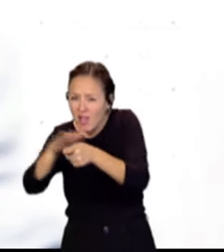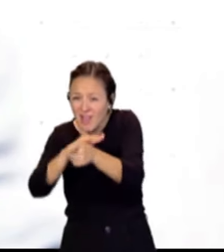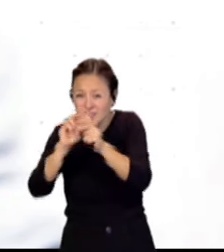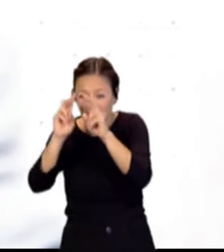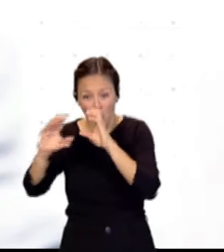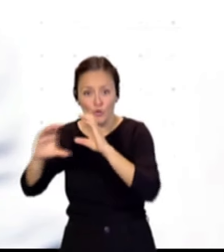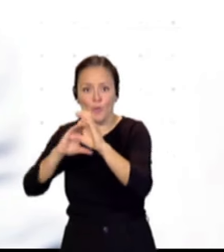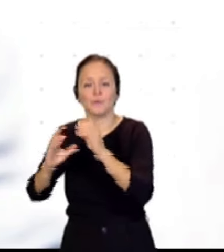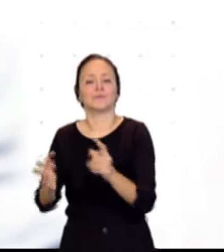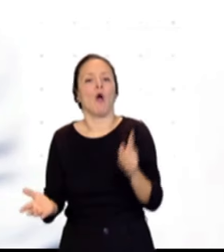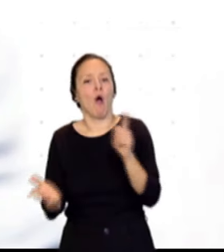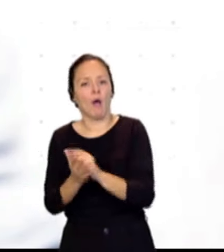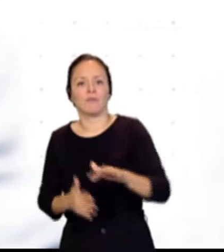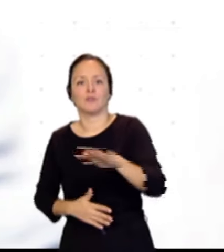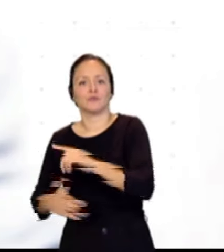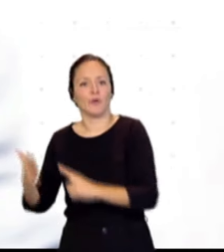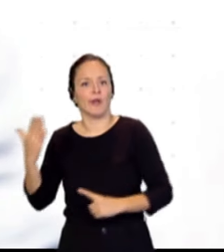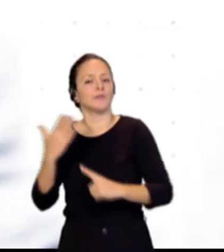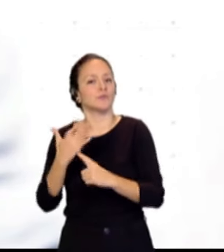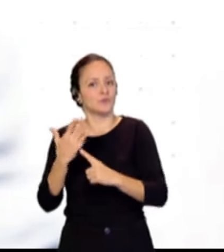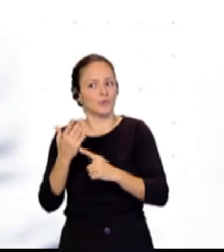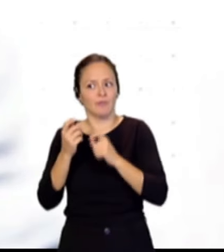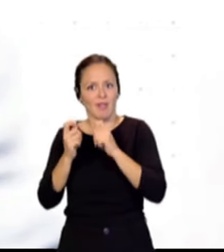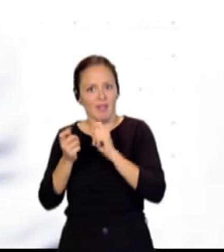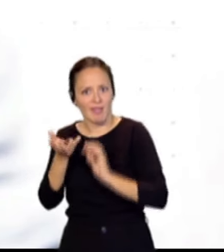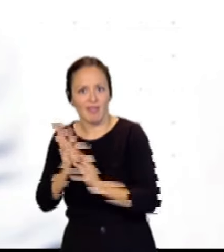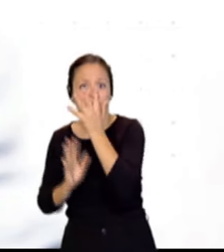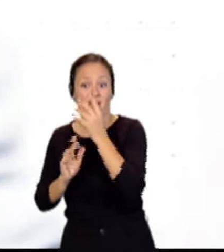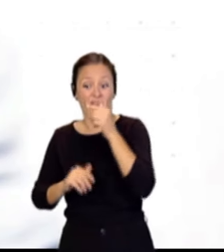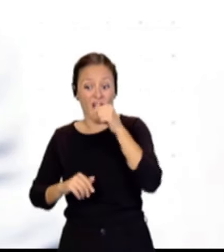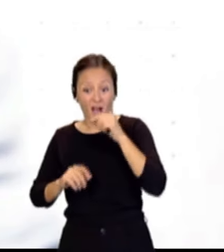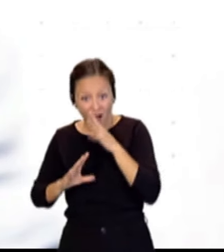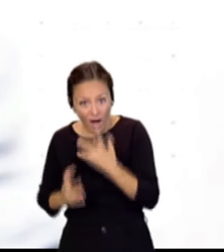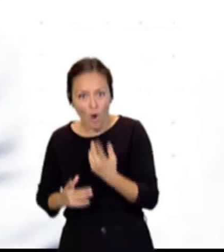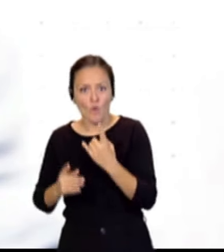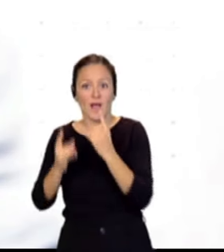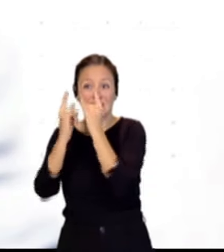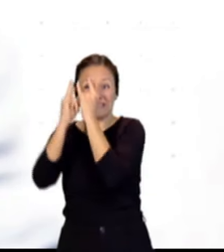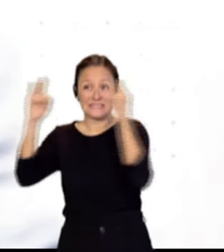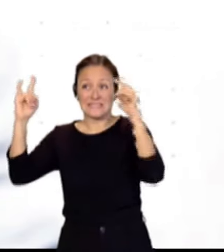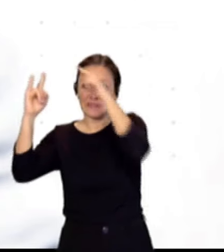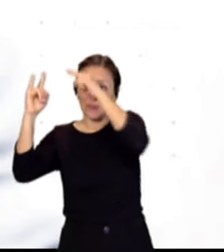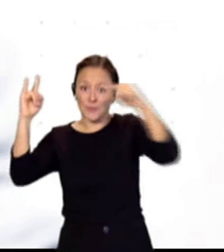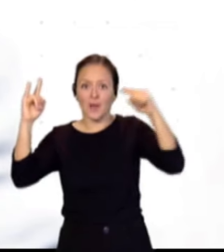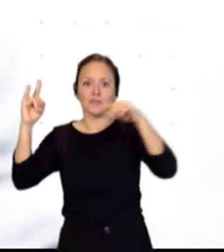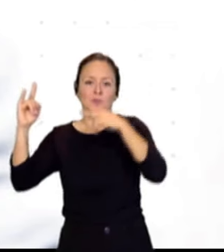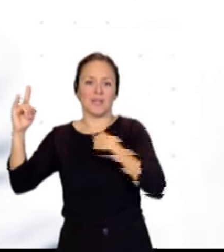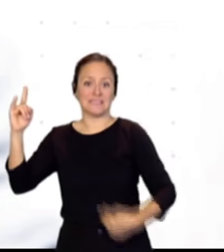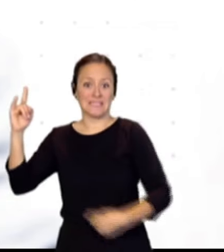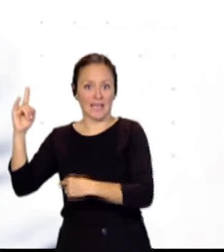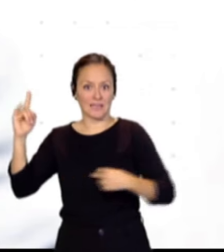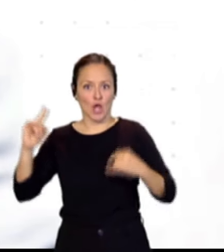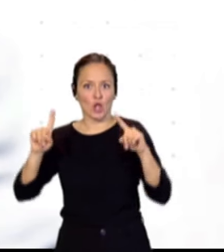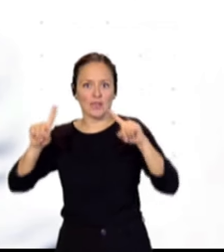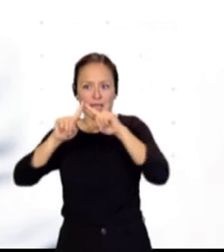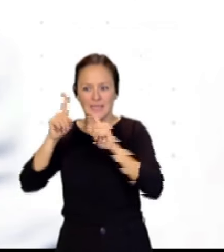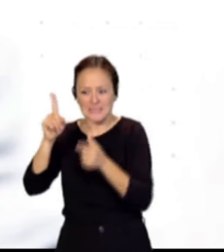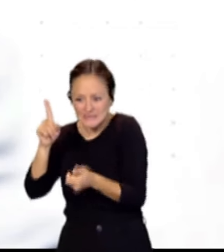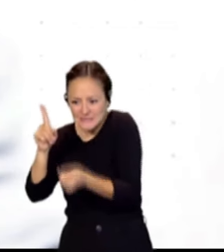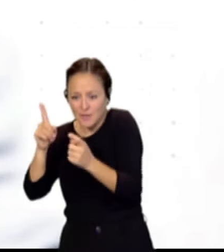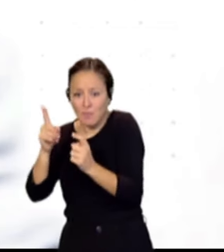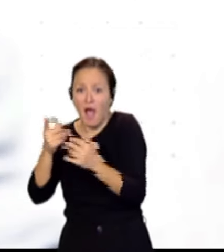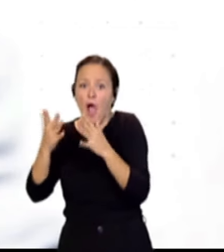actúa de nuevo en el sur de tenerife esta vez cortó los cables de instalaciones en Santiago Del teide Aunque fallaron sus mechas retardadas